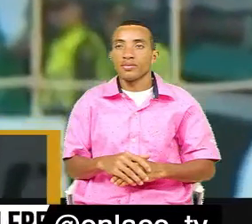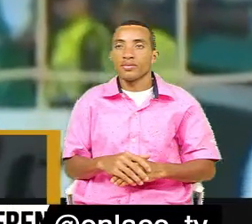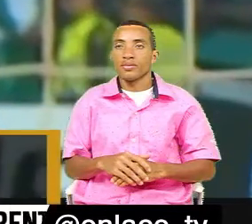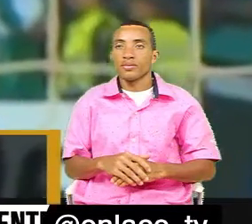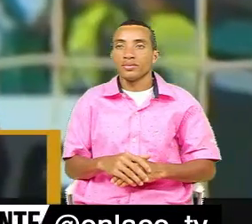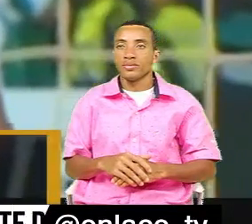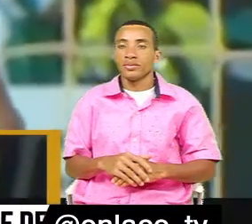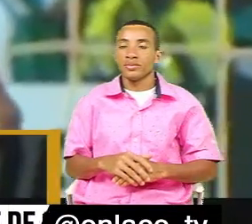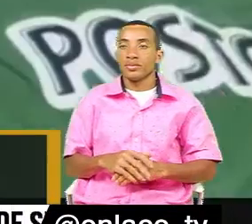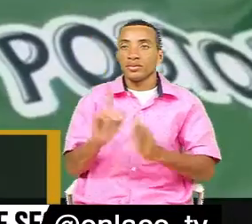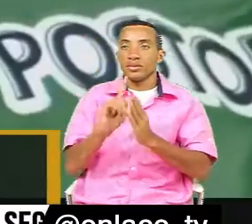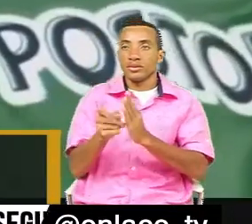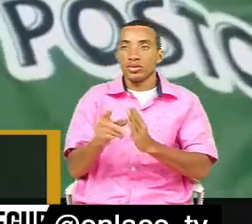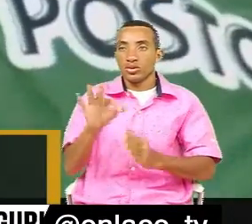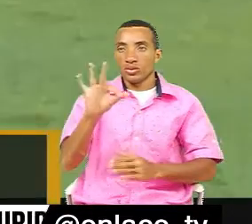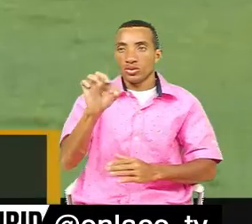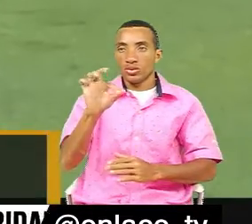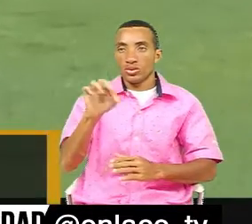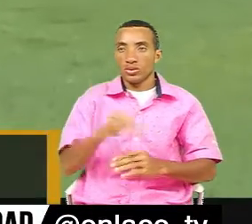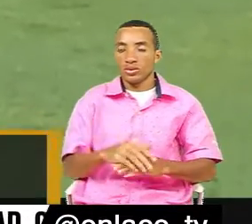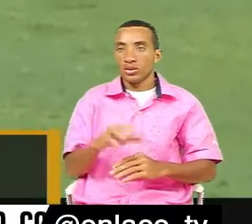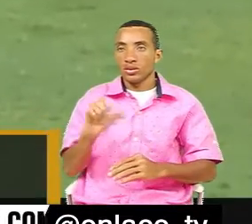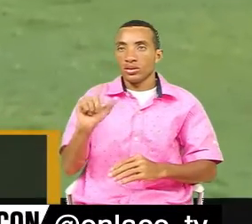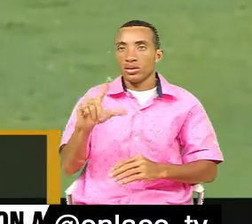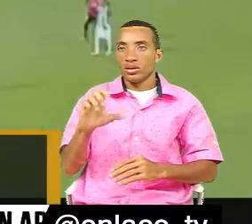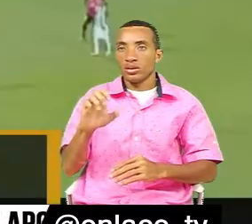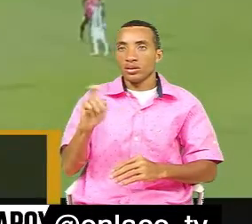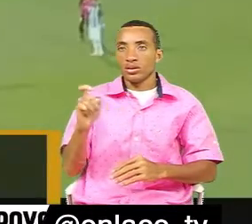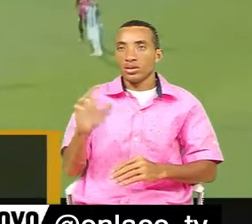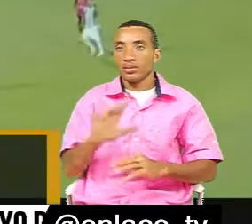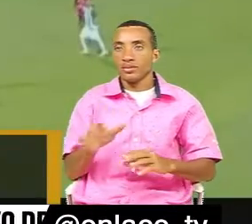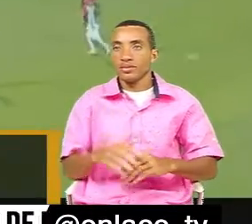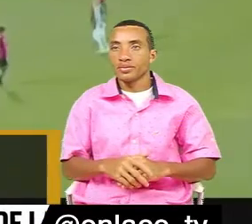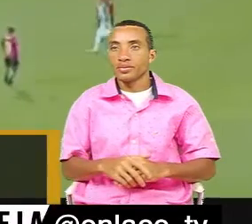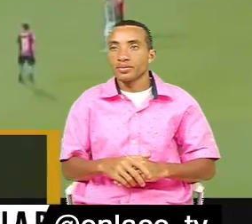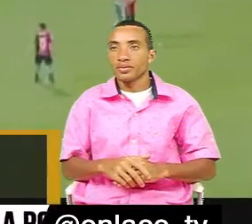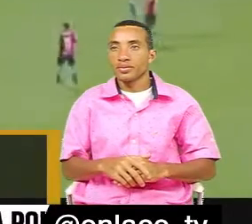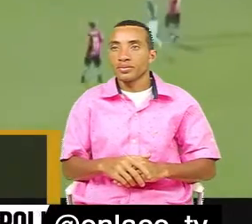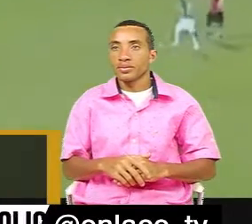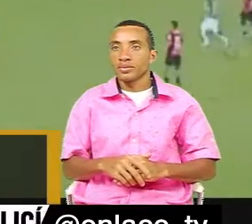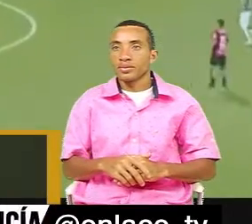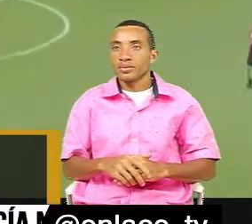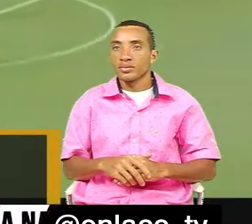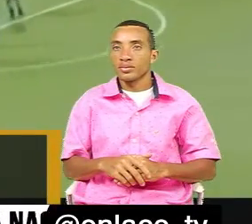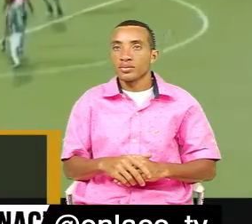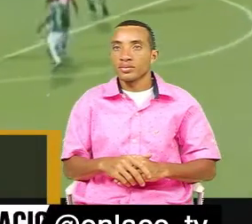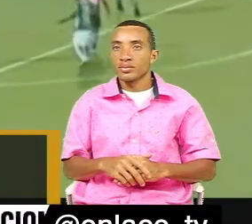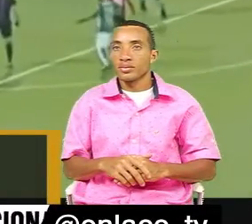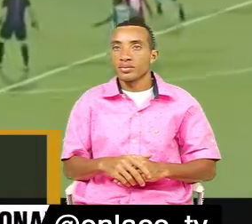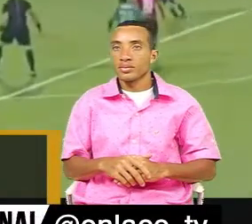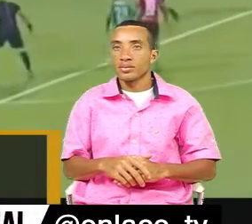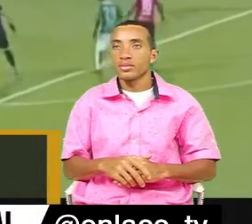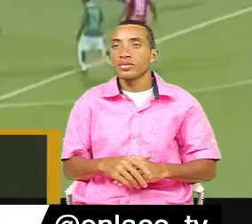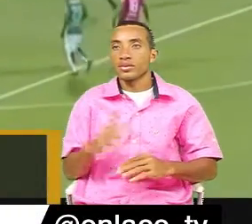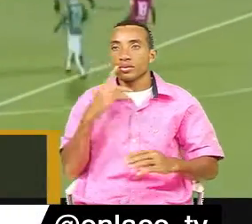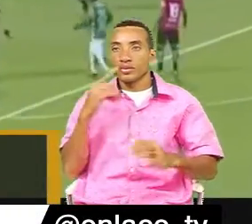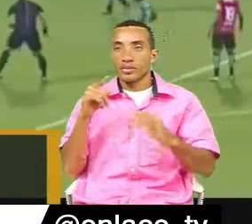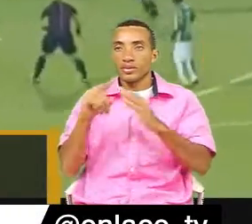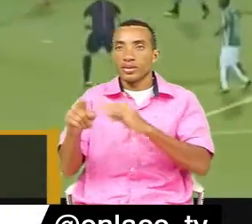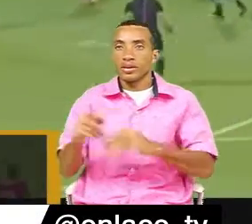8, Alexander Mejía cobró un tiro libre y un defensa rival, cuando intentó despejar, descachó y el balón pegó en el